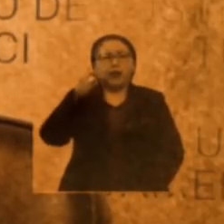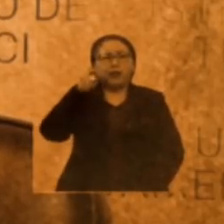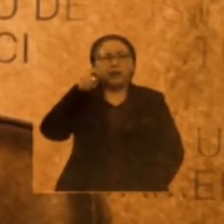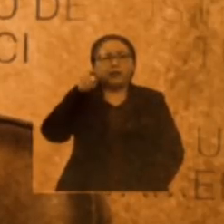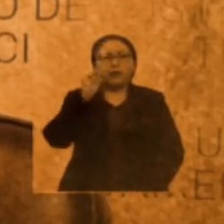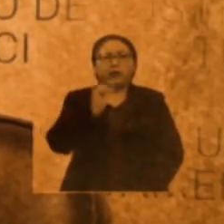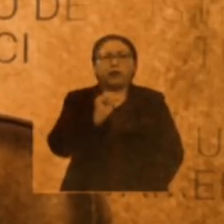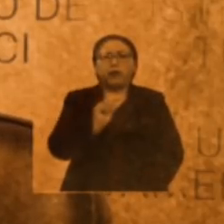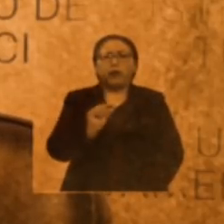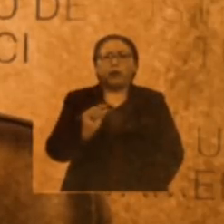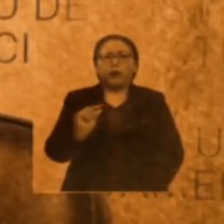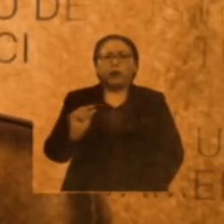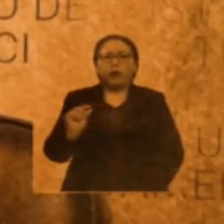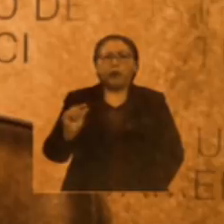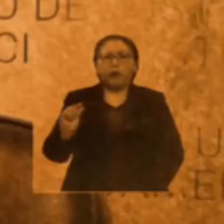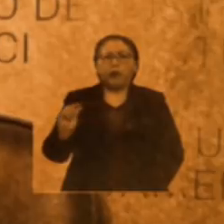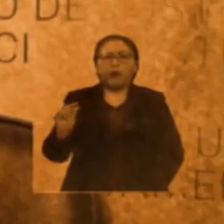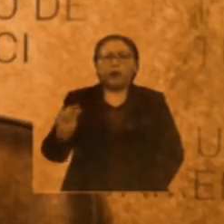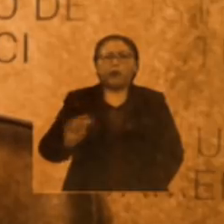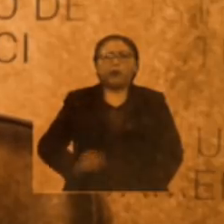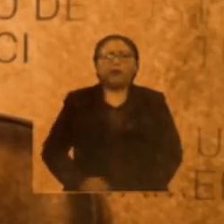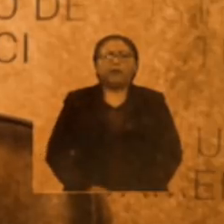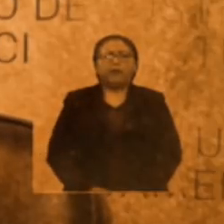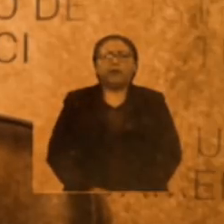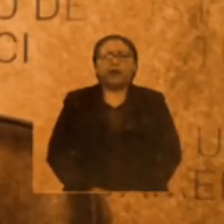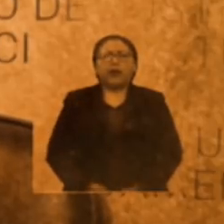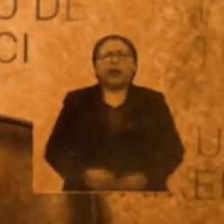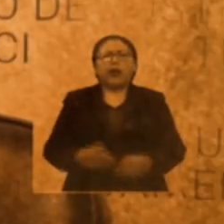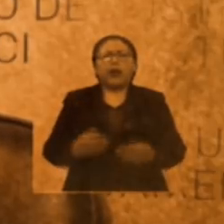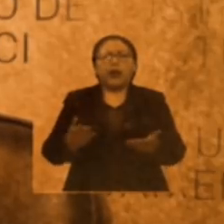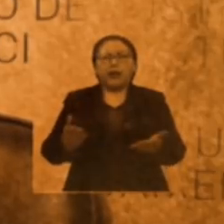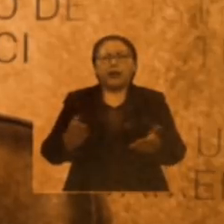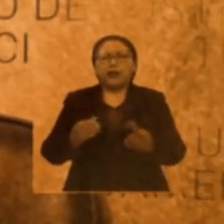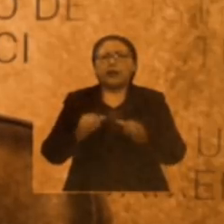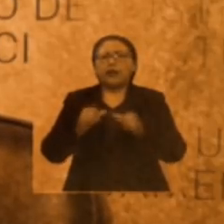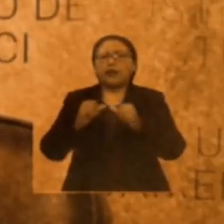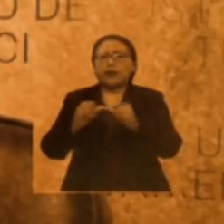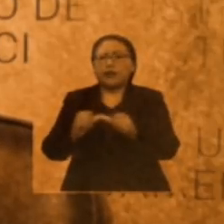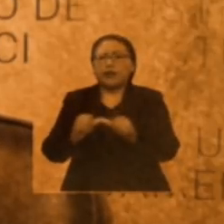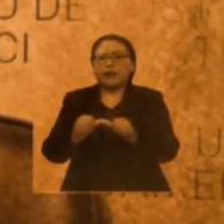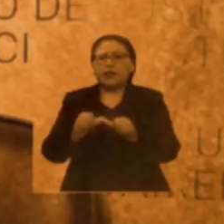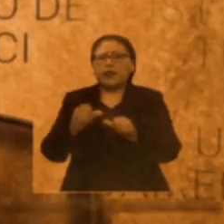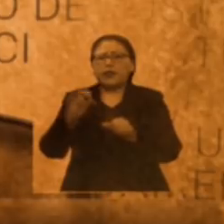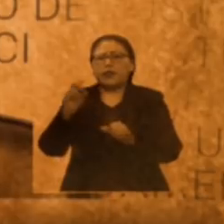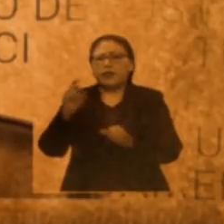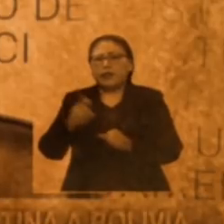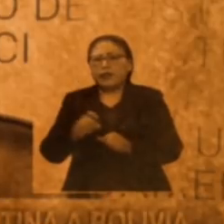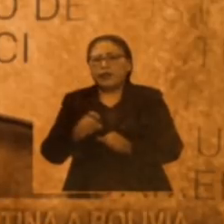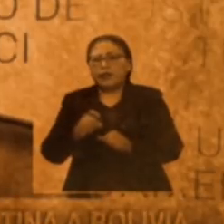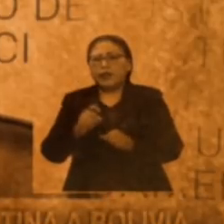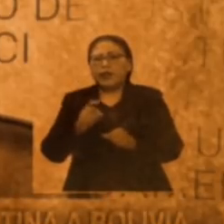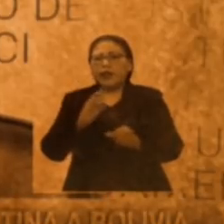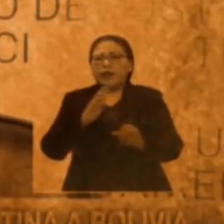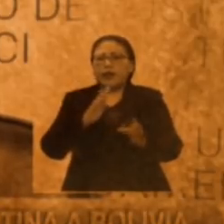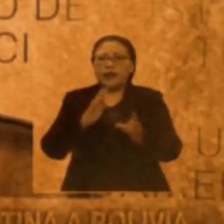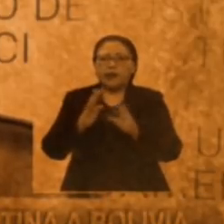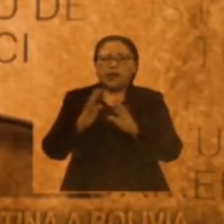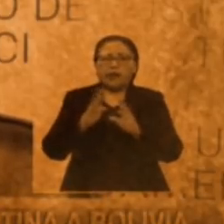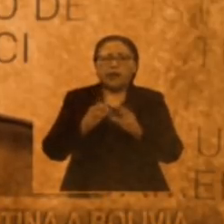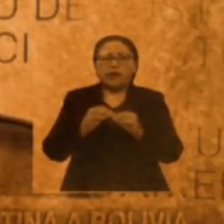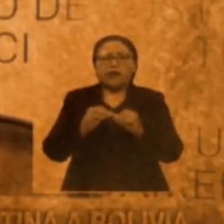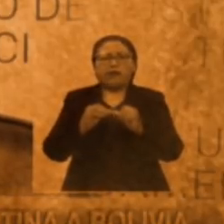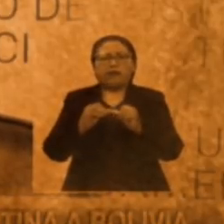Hércules C-130 con los pertrechos bélicos y los alacranes, el 13 de noviembre de 2019. Caliba informó